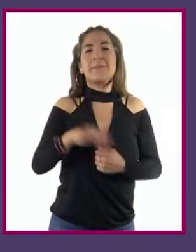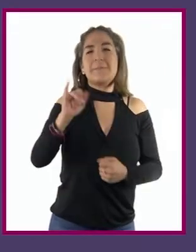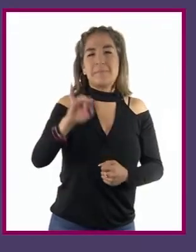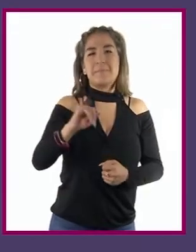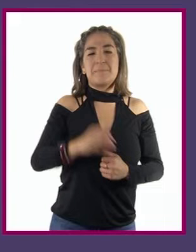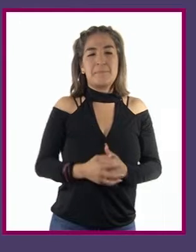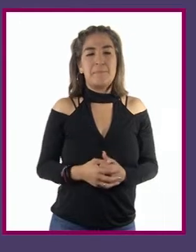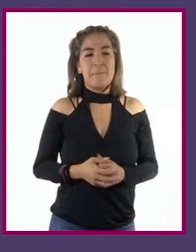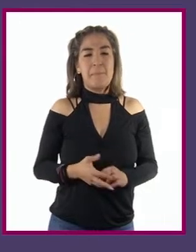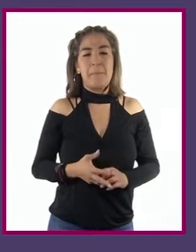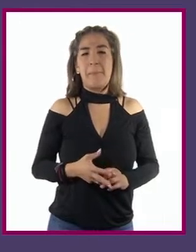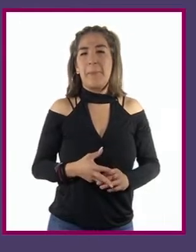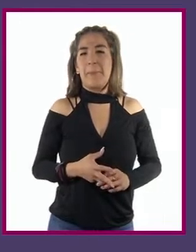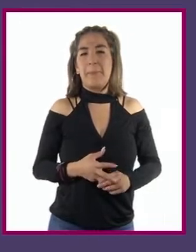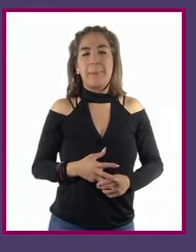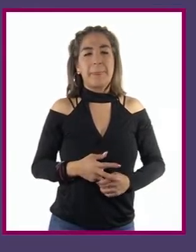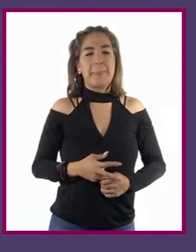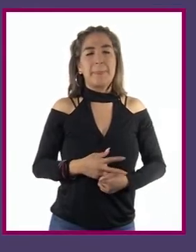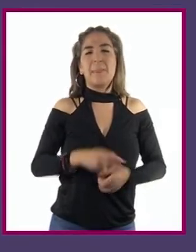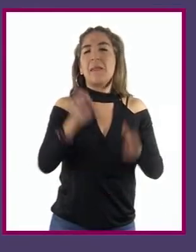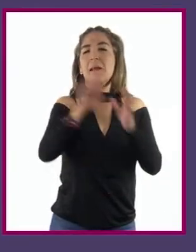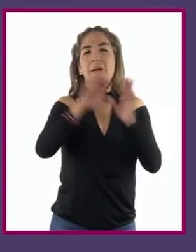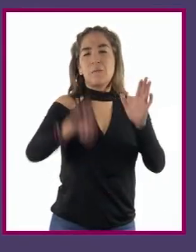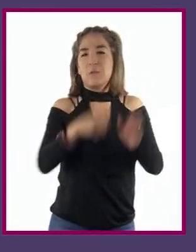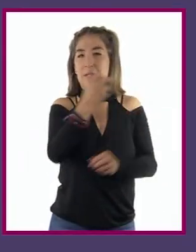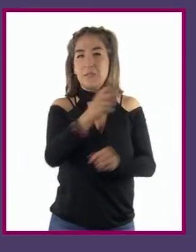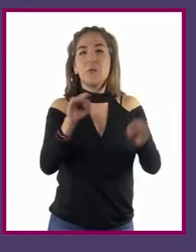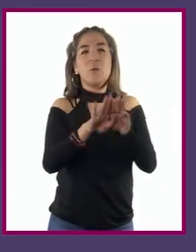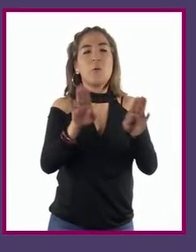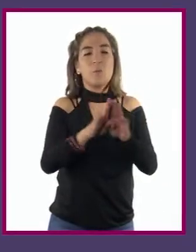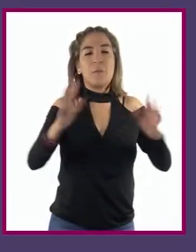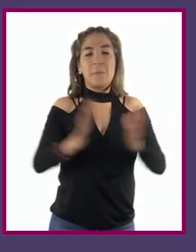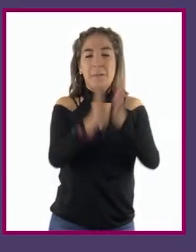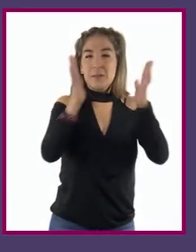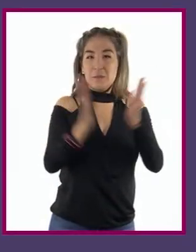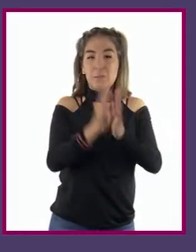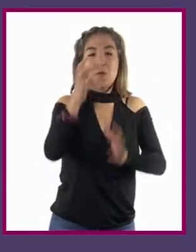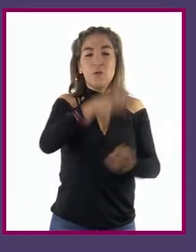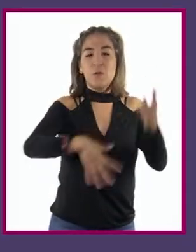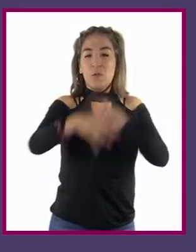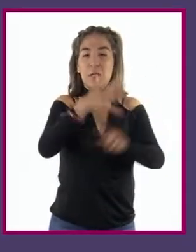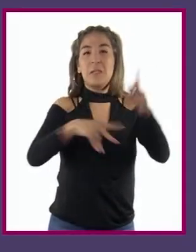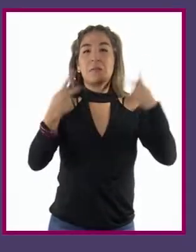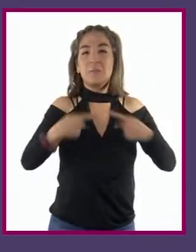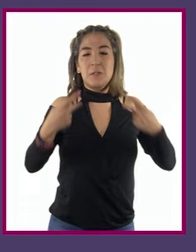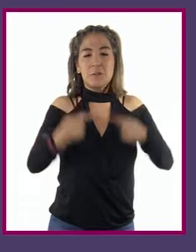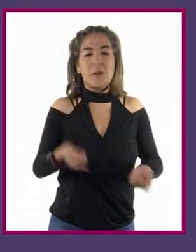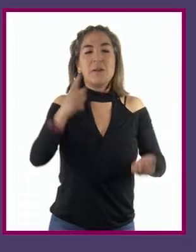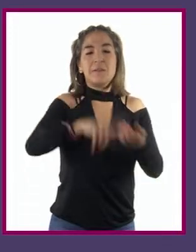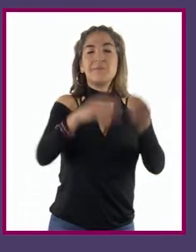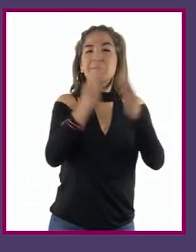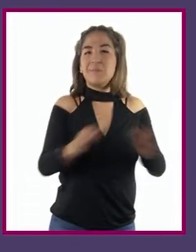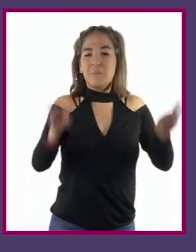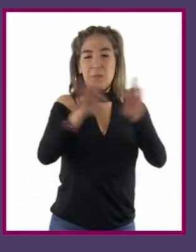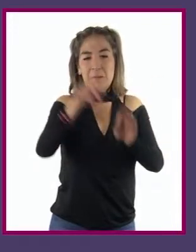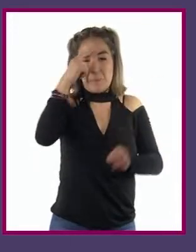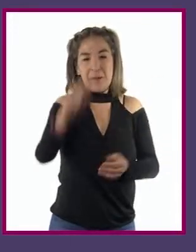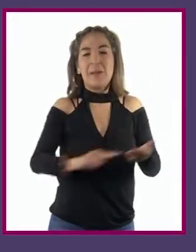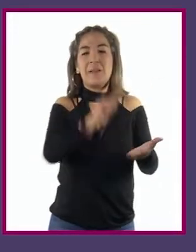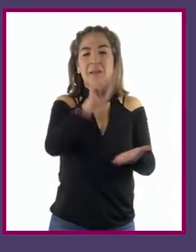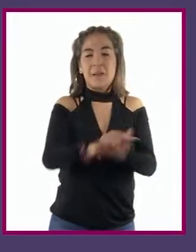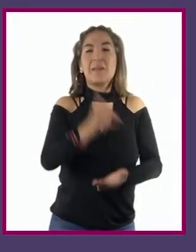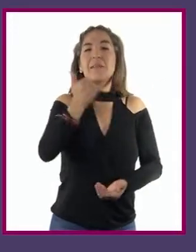Circe. Por ejemplo, el principio de la participación ciudadana es fundamental para fortalecer los principios de la legalidad y